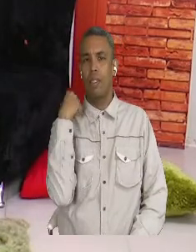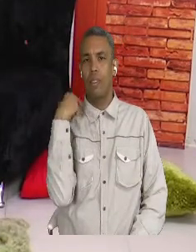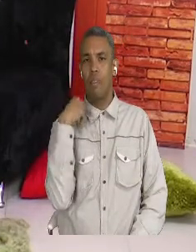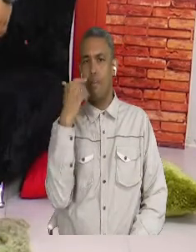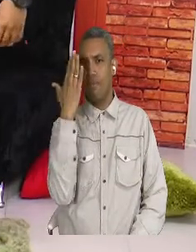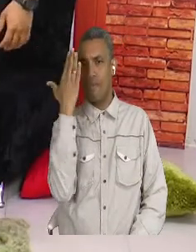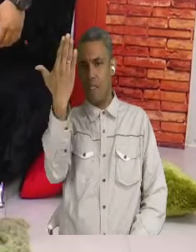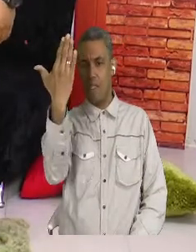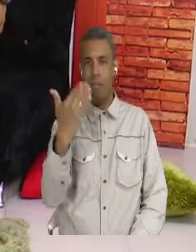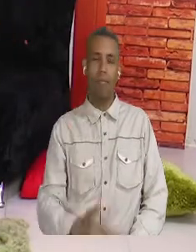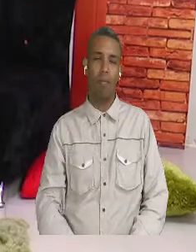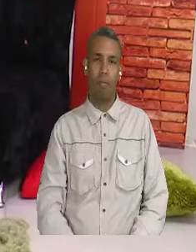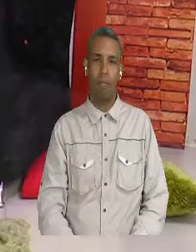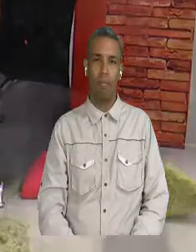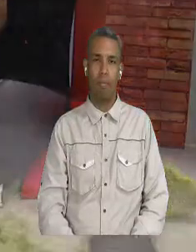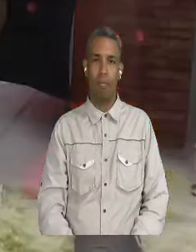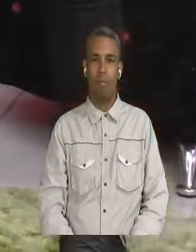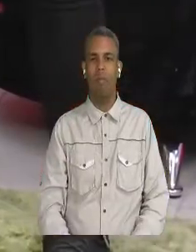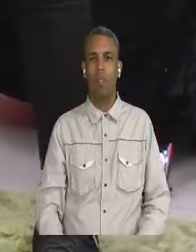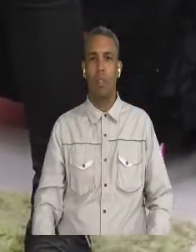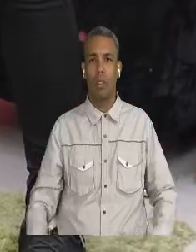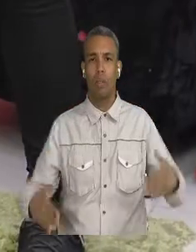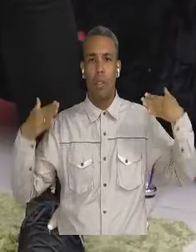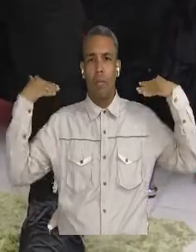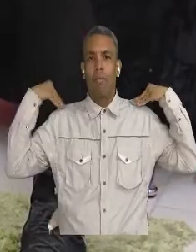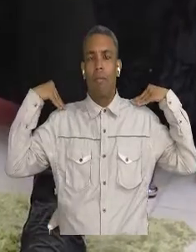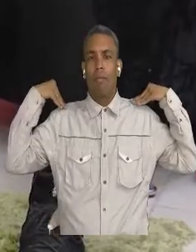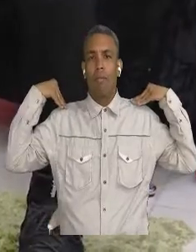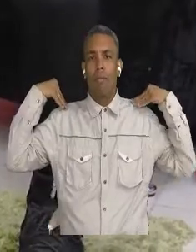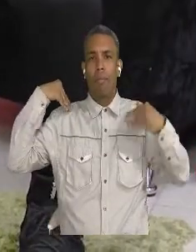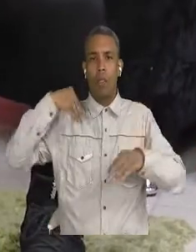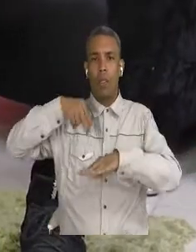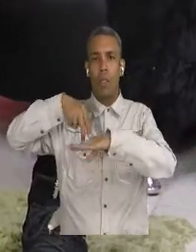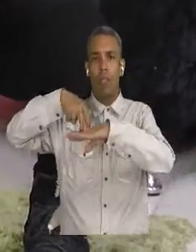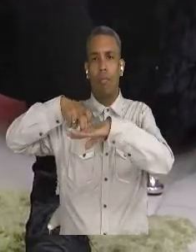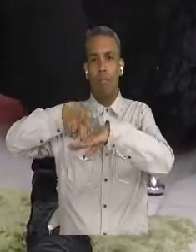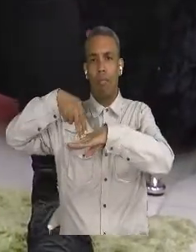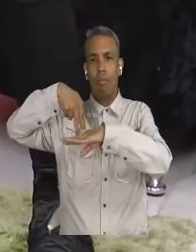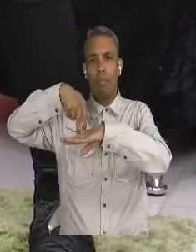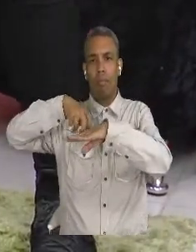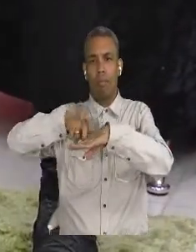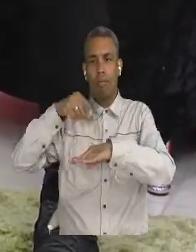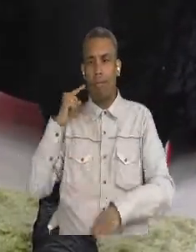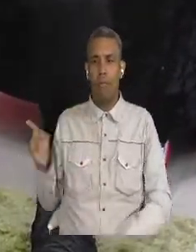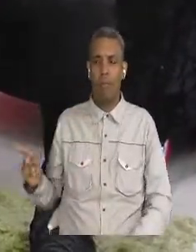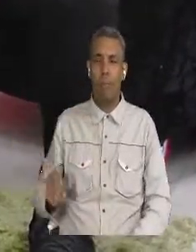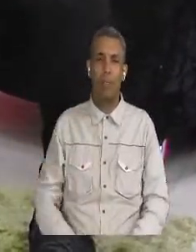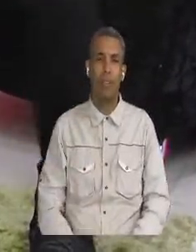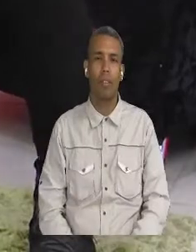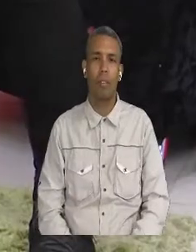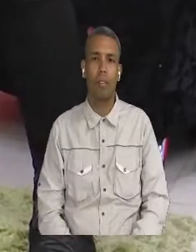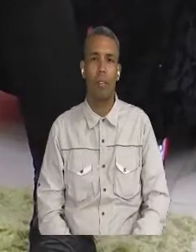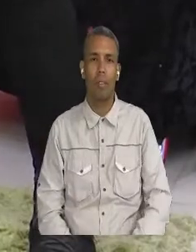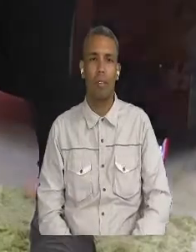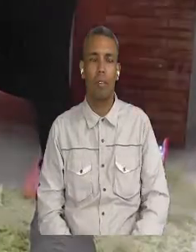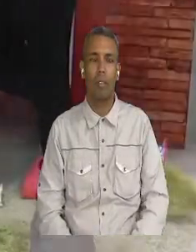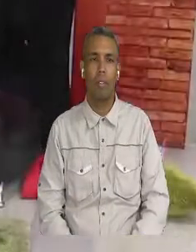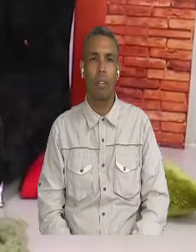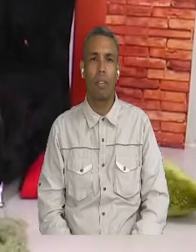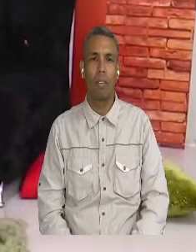Vamos a arrancar con 10 sentadillas con la profundidad que tú puedas. ¿Listo? Entonces, vamos abajo y arriba. Eso es. 10, vamos,